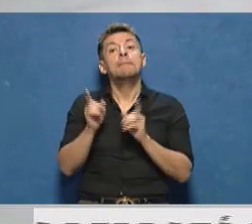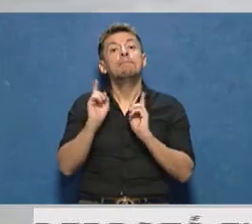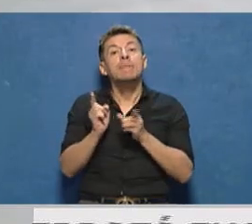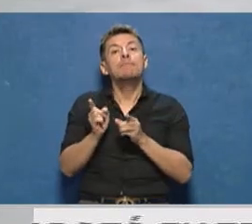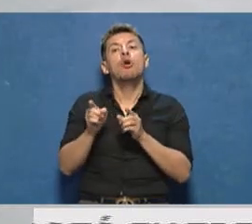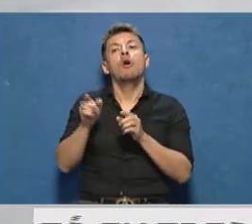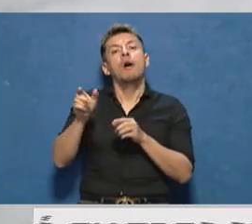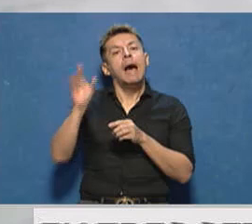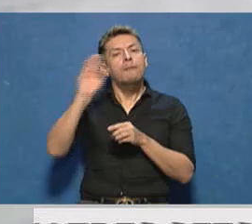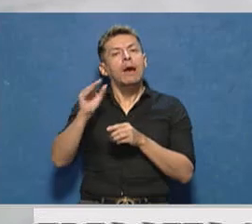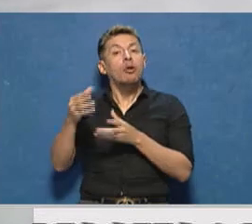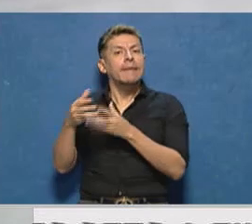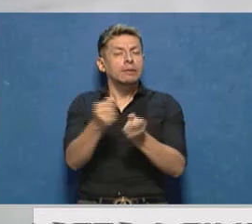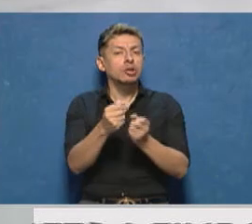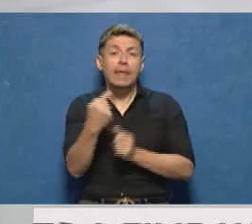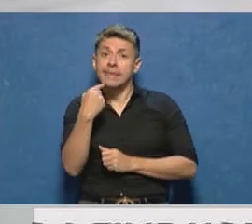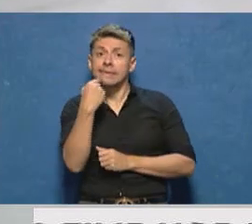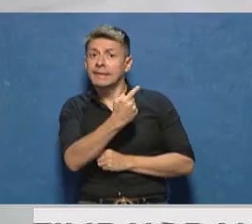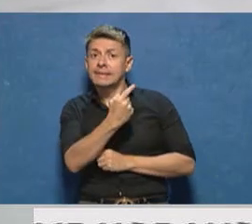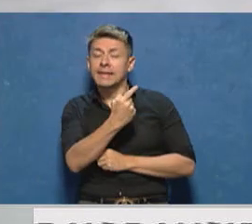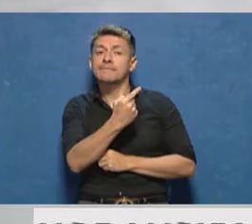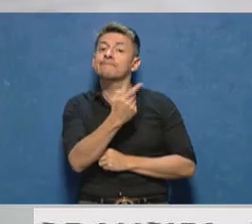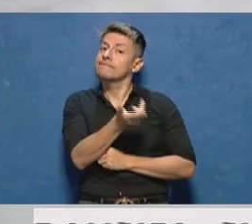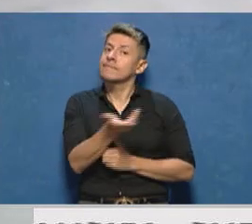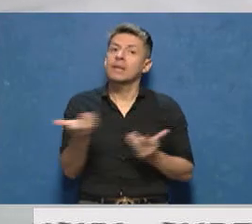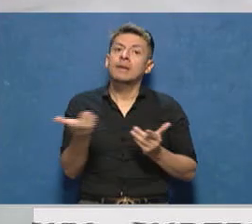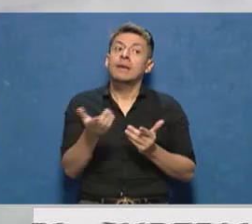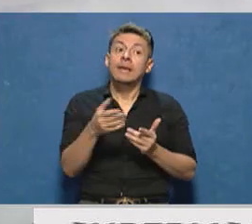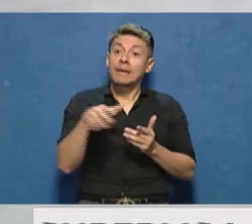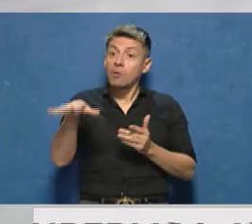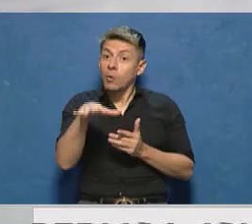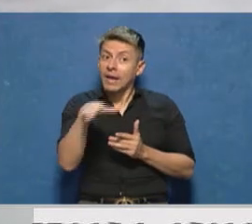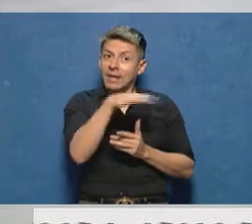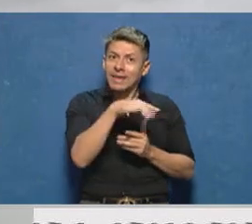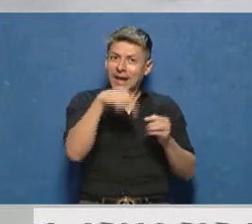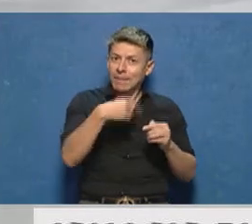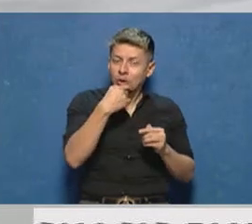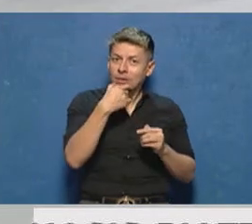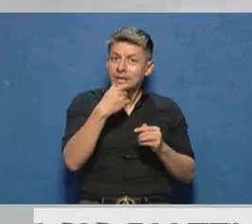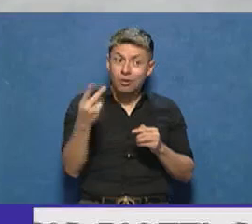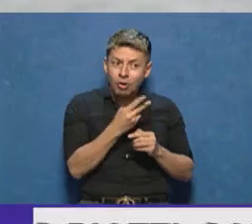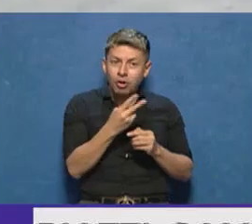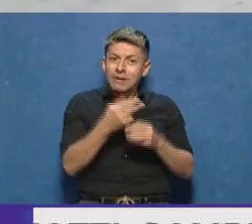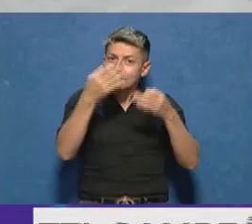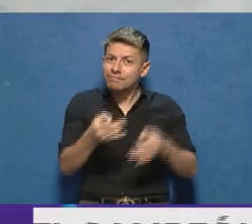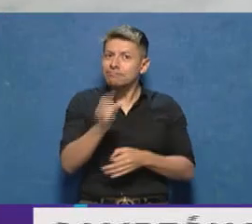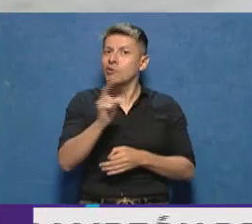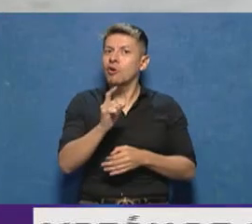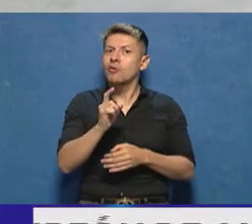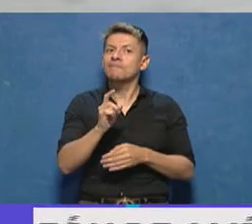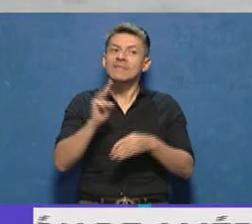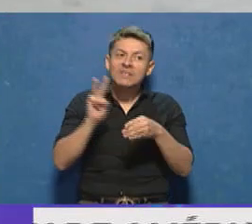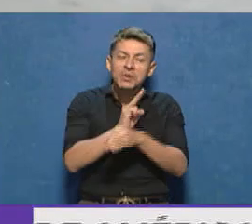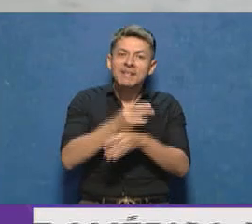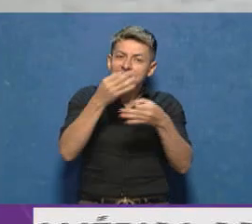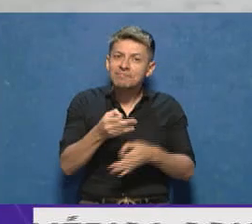abogados defensores, estas dos instituciones no reúnen las condiciones necesarias fundamentalmente en cuanto a seguridad, en cuanto